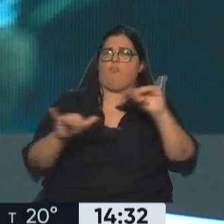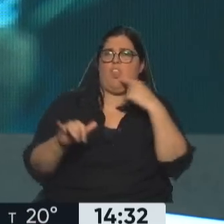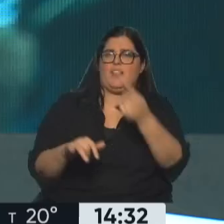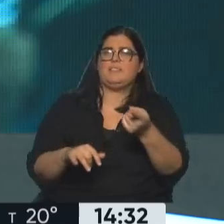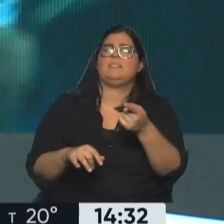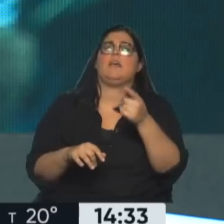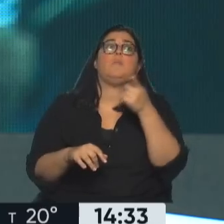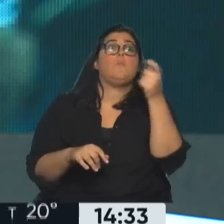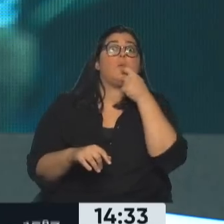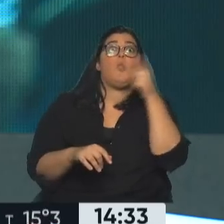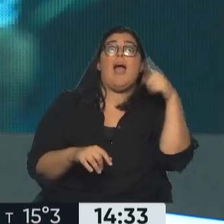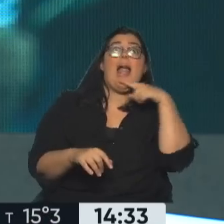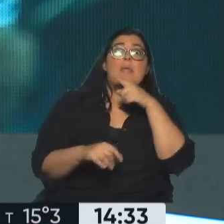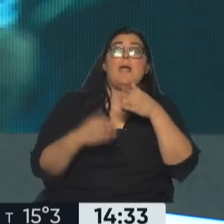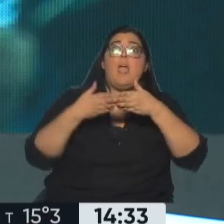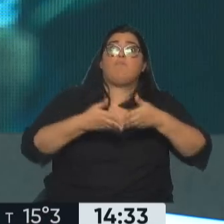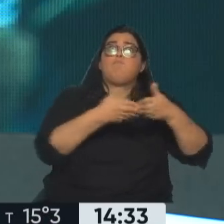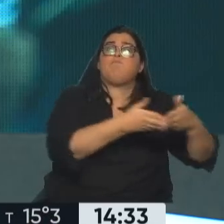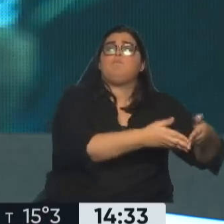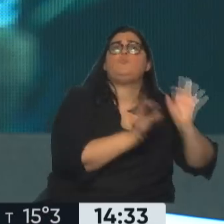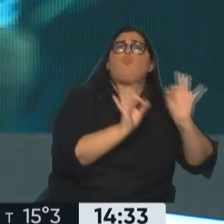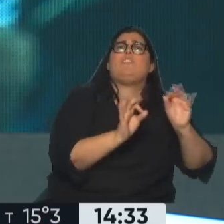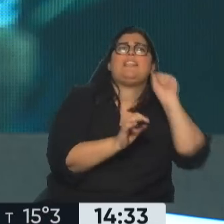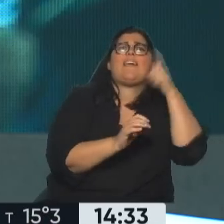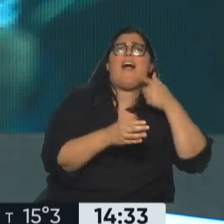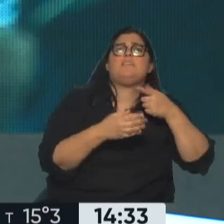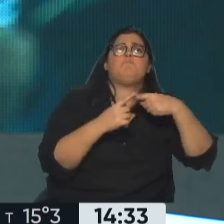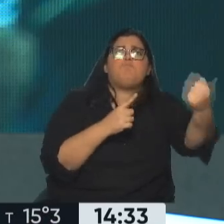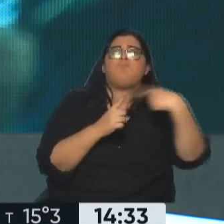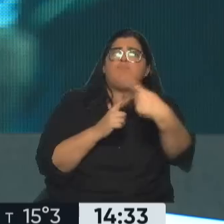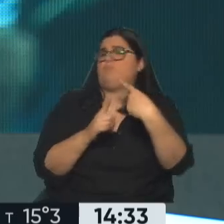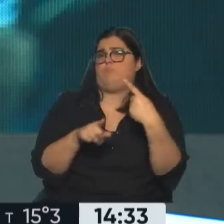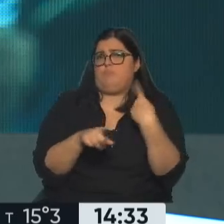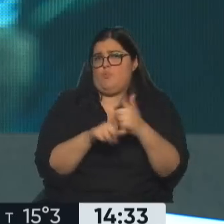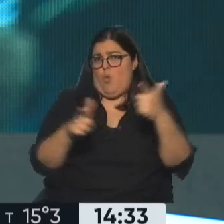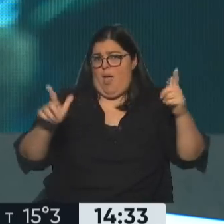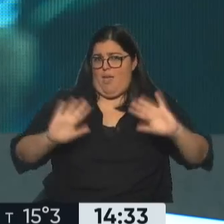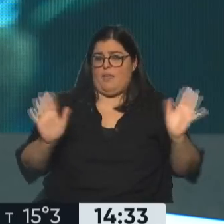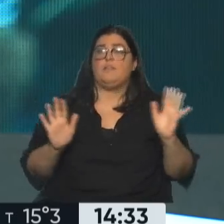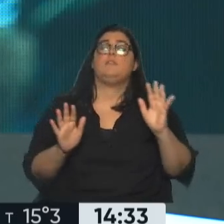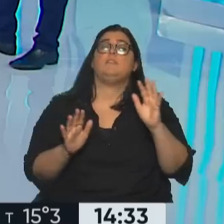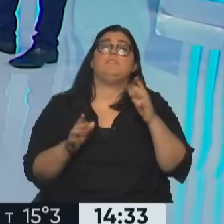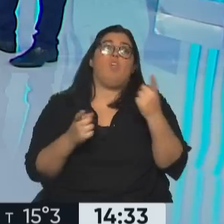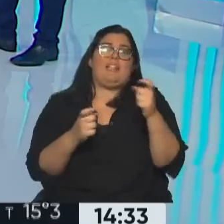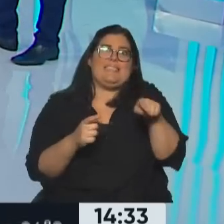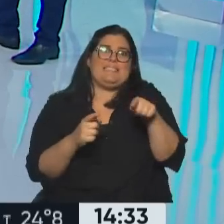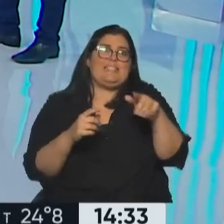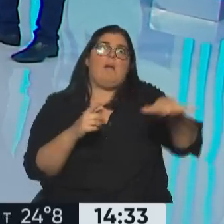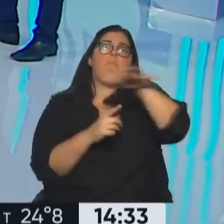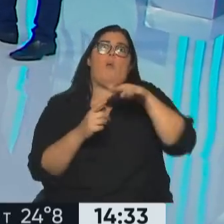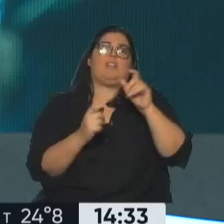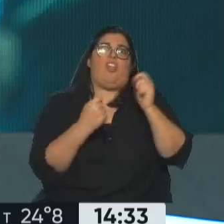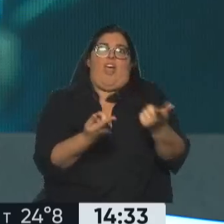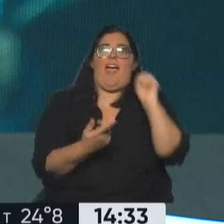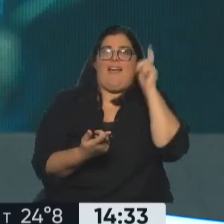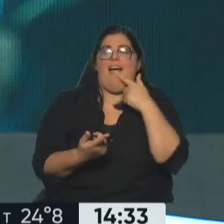de buques necesarios para poder transportar el gas natural licuado que se necesita para, proveer a la población y